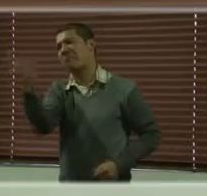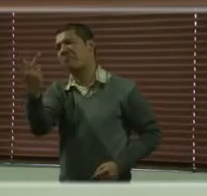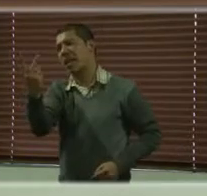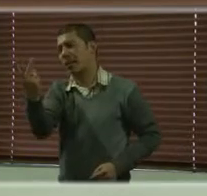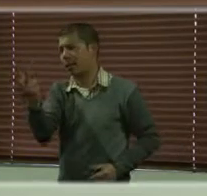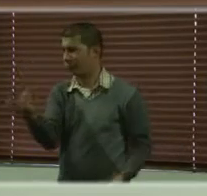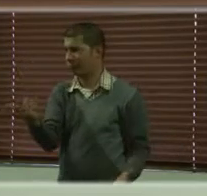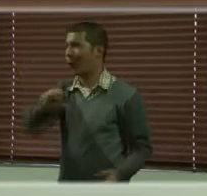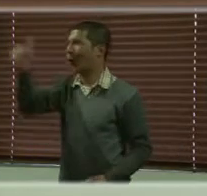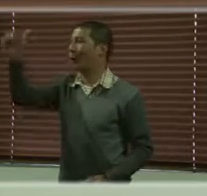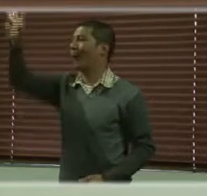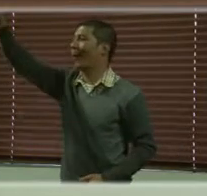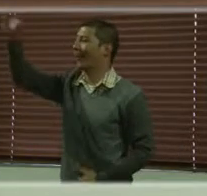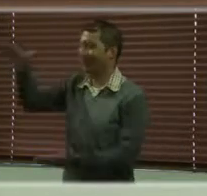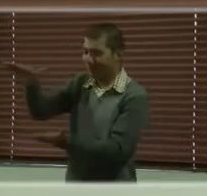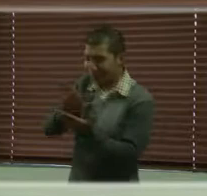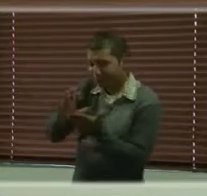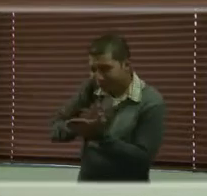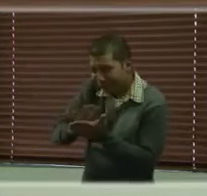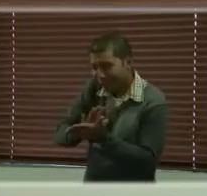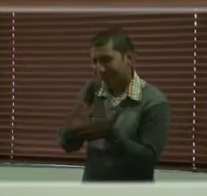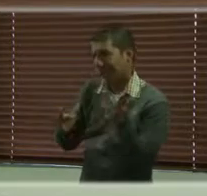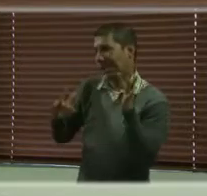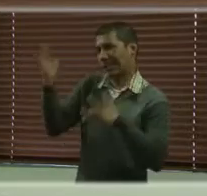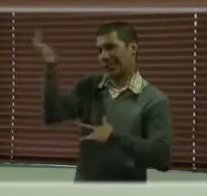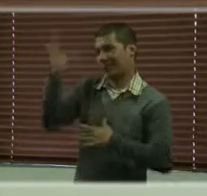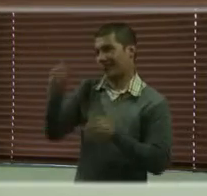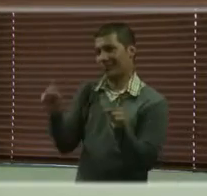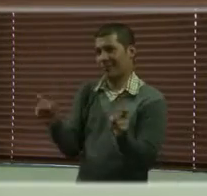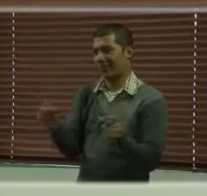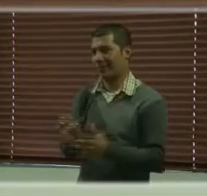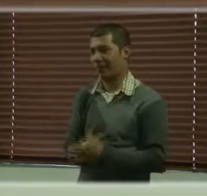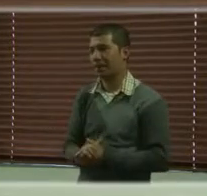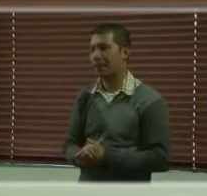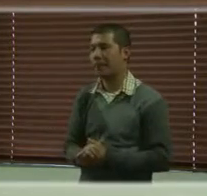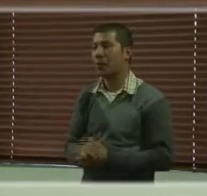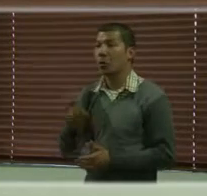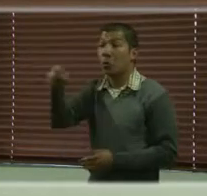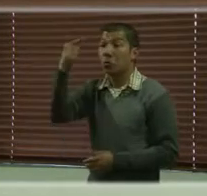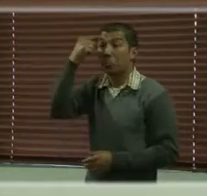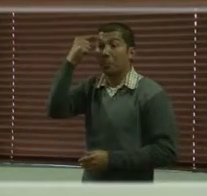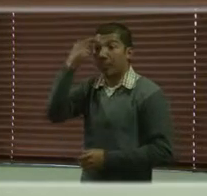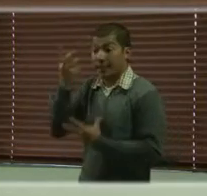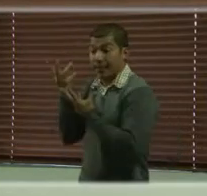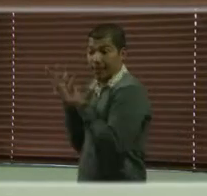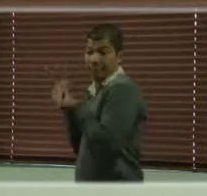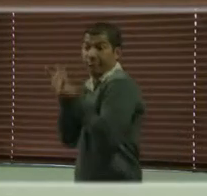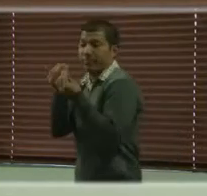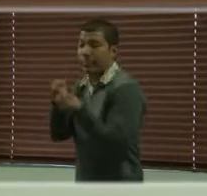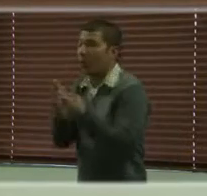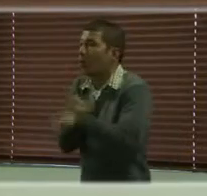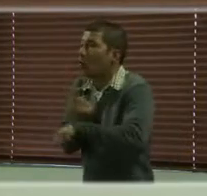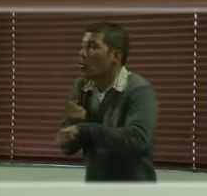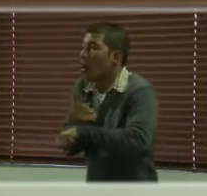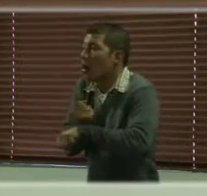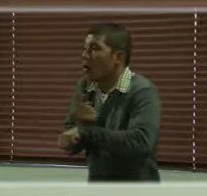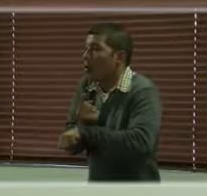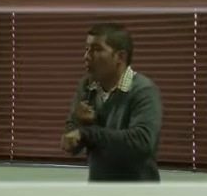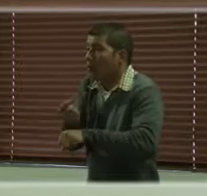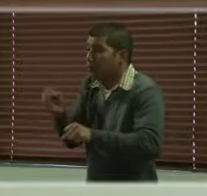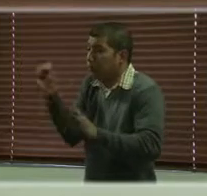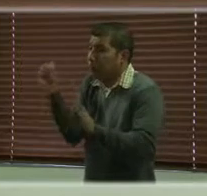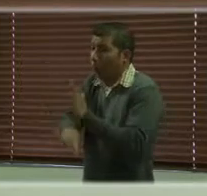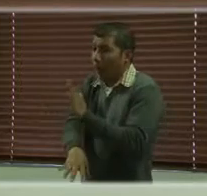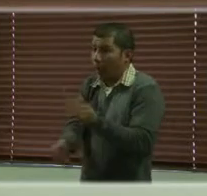aunque sea poco tiempo aunque sea solo una hora suele ser una hora muy productiva y el consejo Es que para las organizaciones que